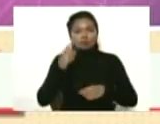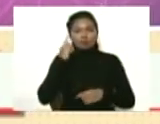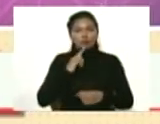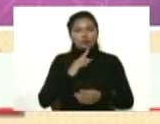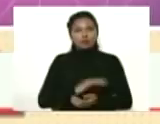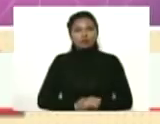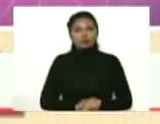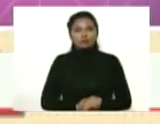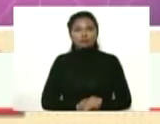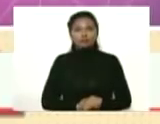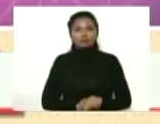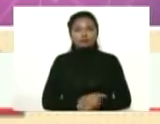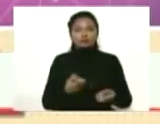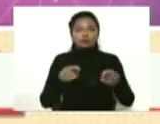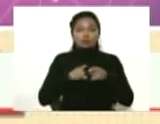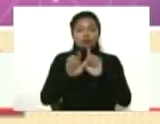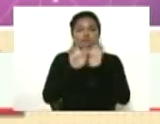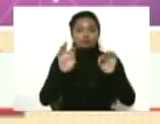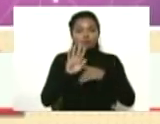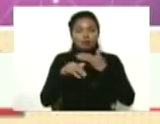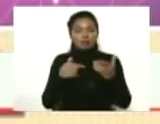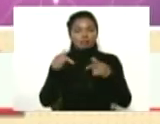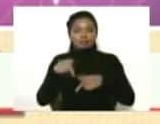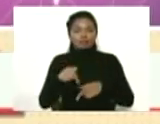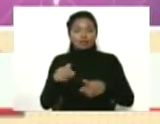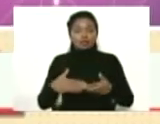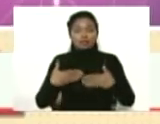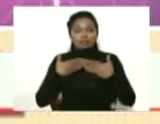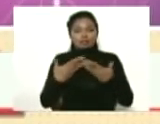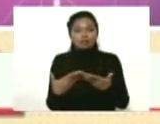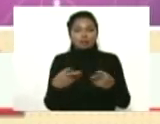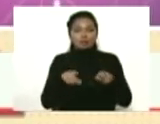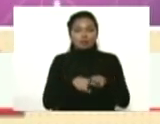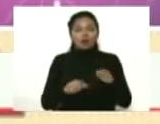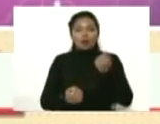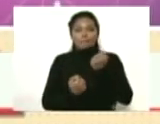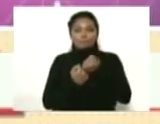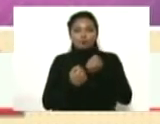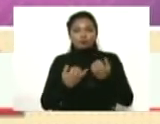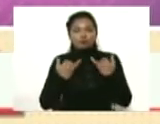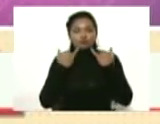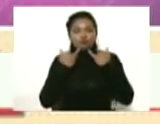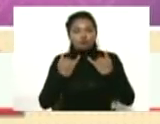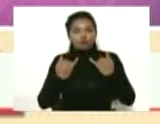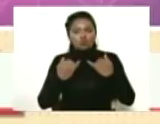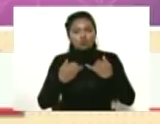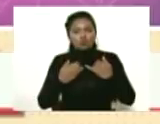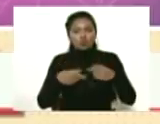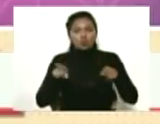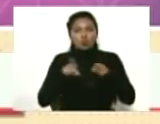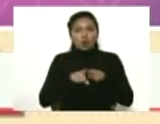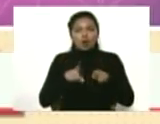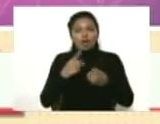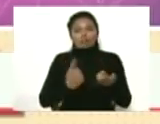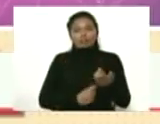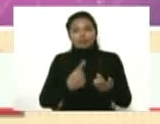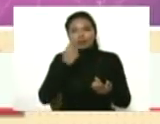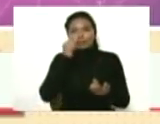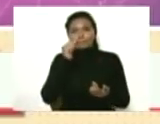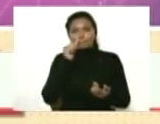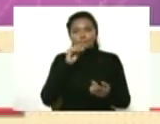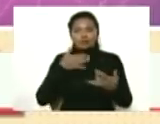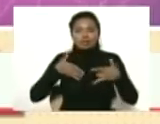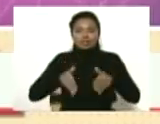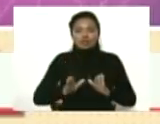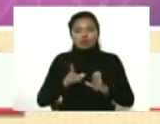Bolivariana. Igualmente, desde aquí brindamos nuestro apoyo incondicional a nuestro hermano, hijo de